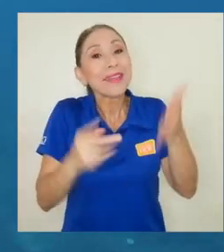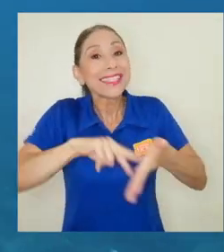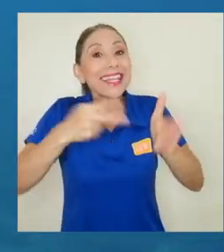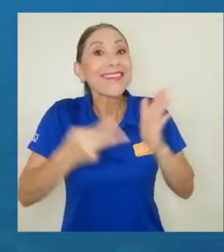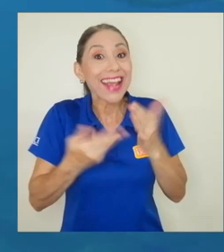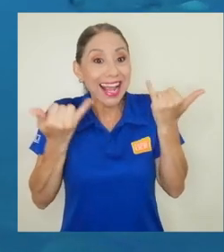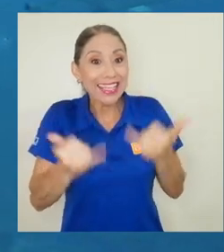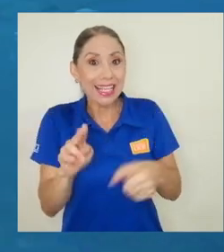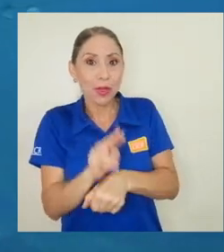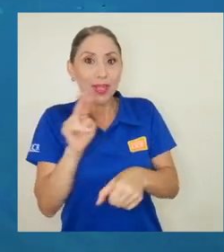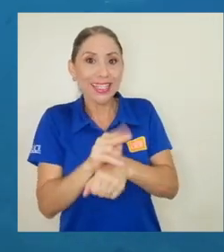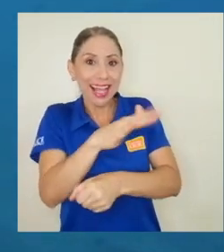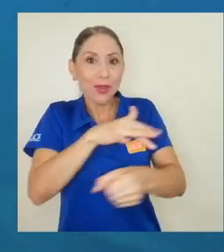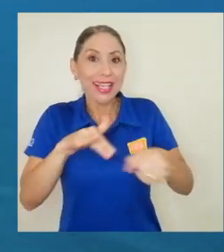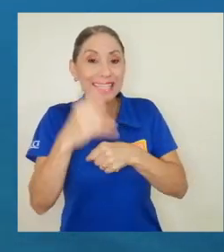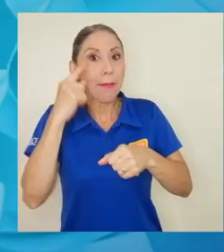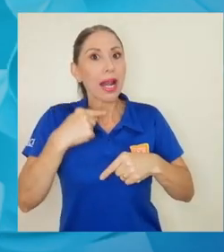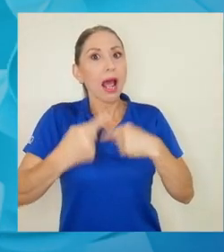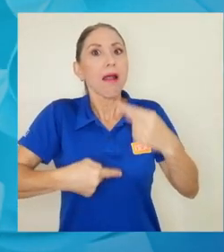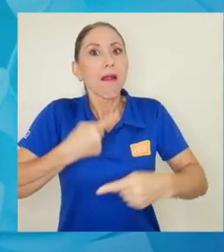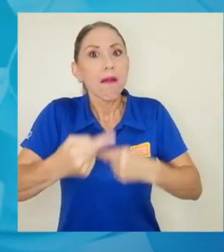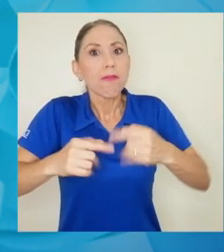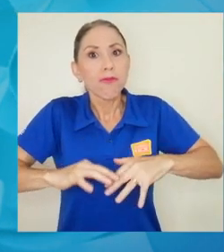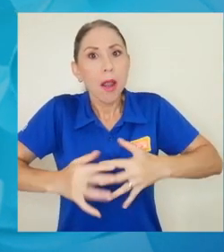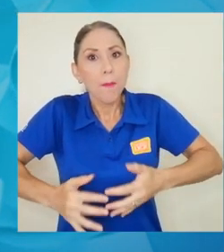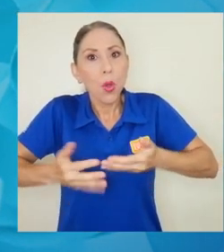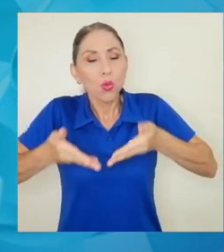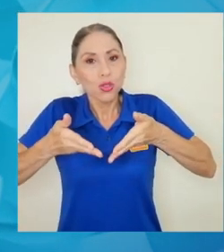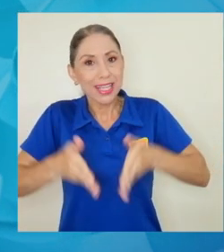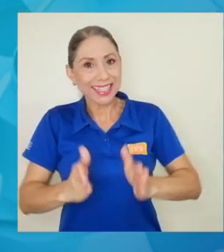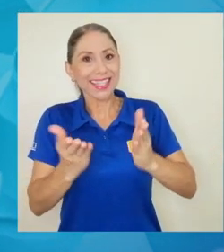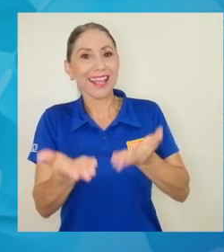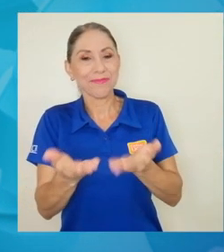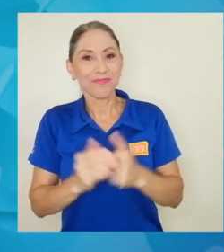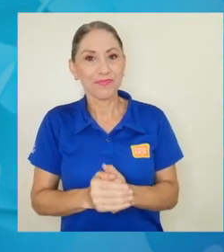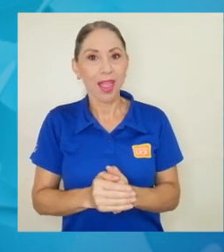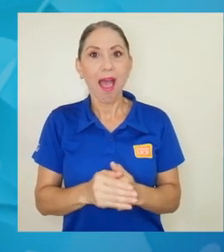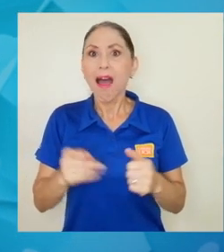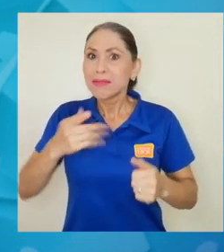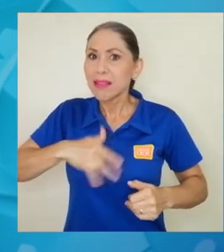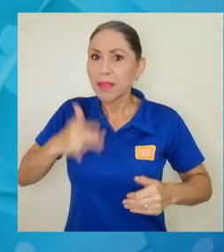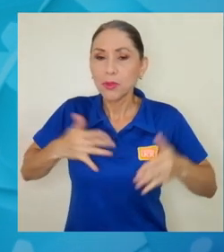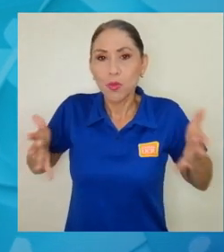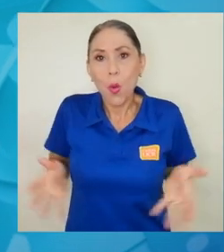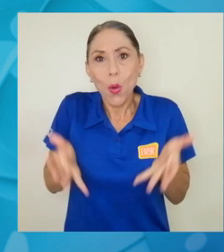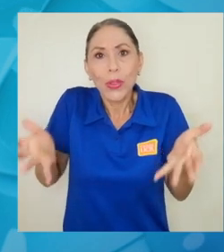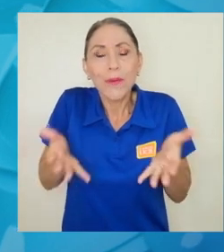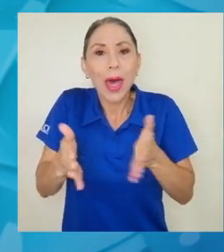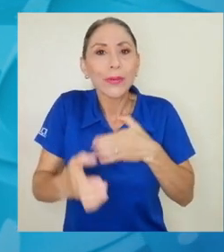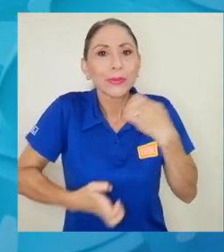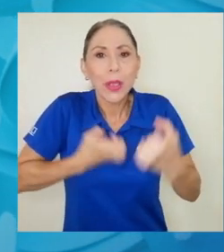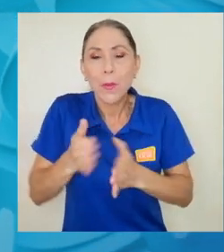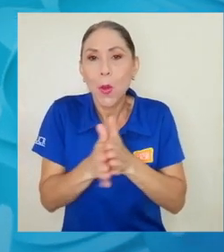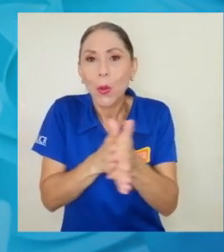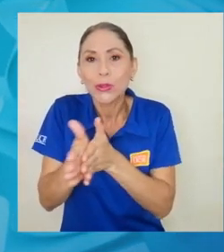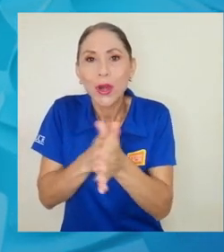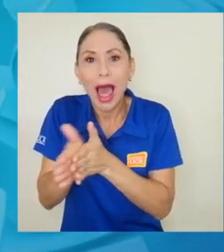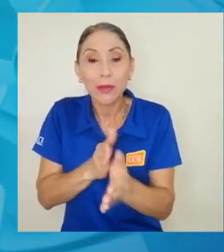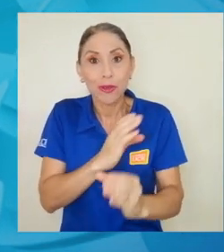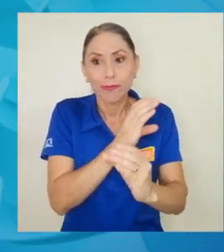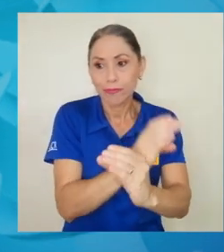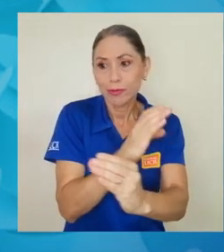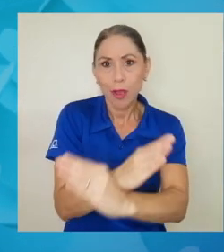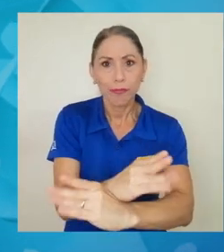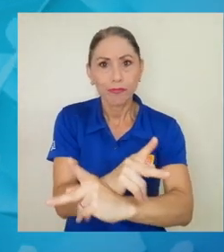isla para reproducirse nos motiva verdad nos llena de emoción de que la conservación en torno al